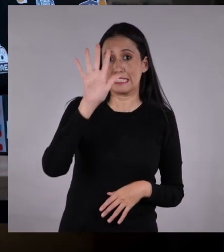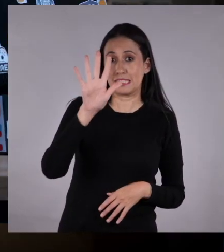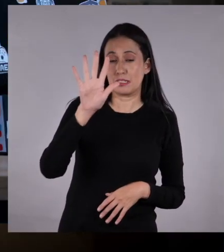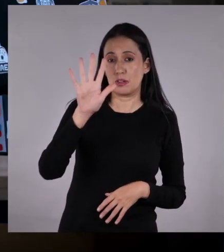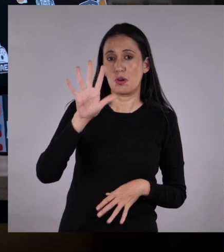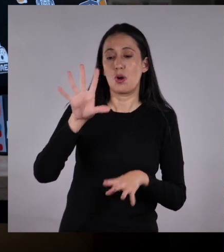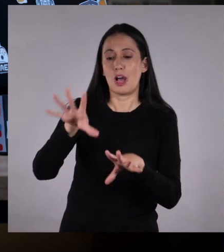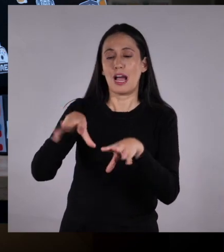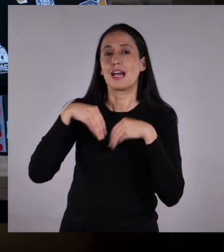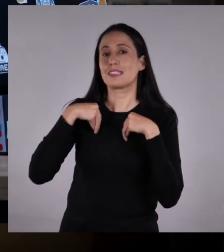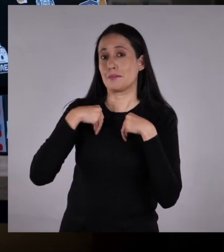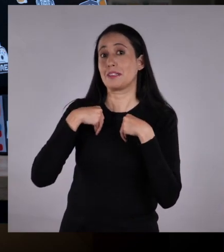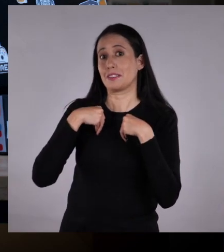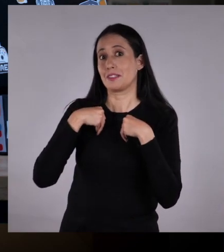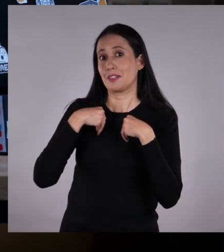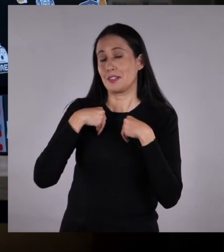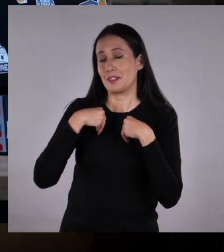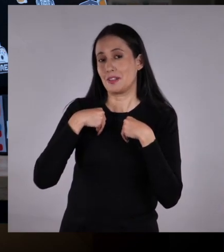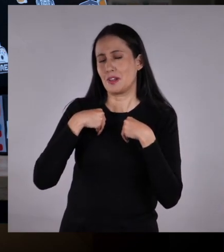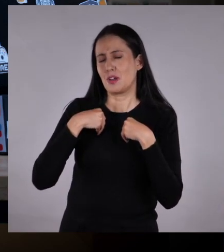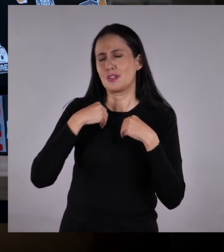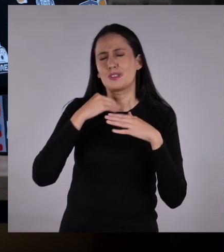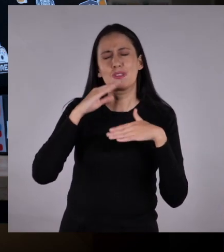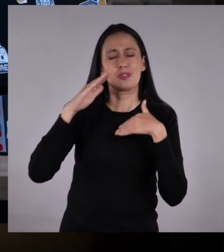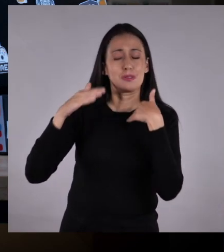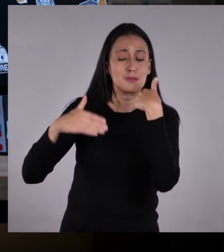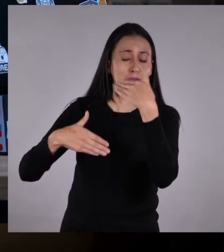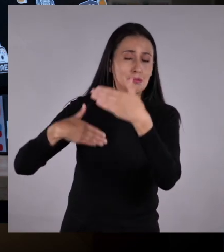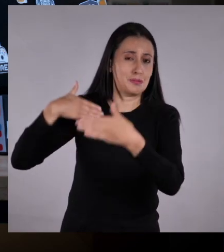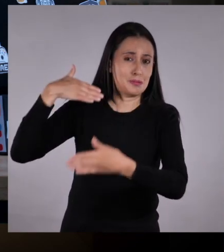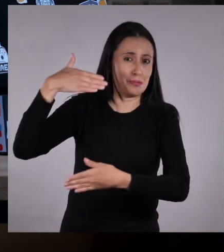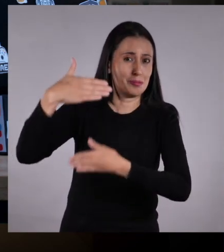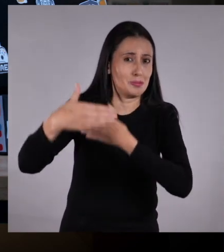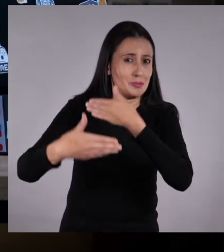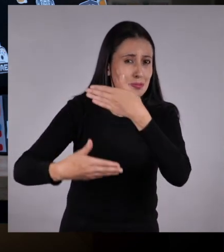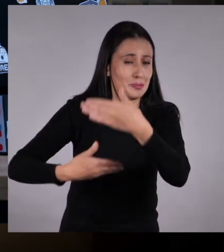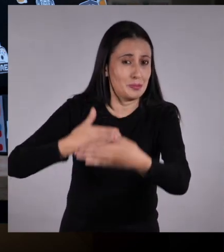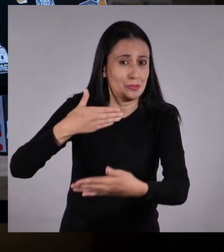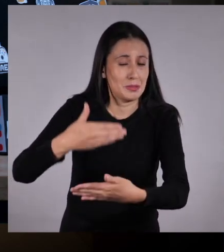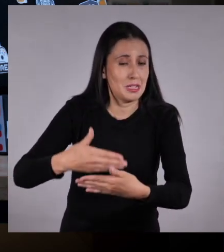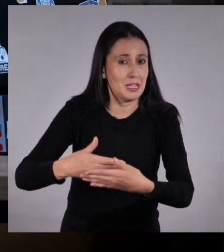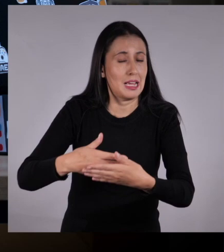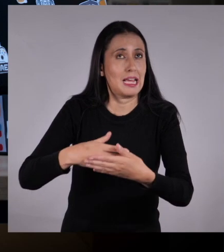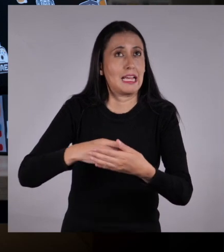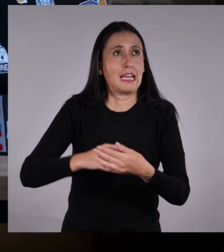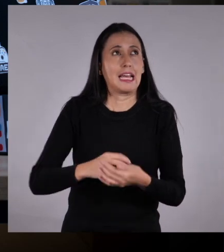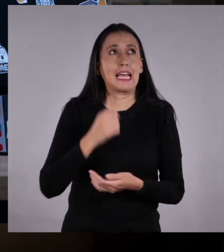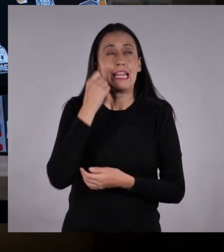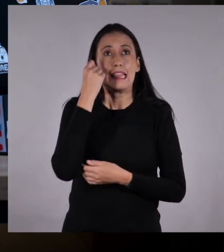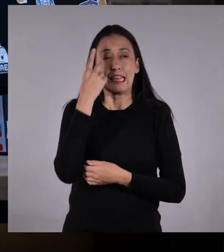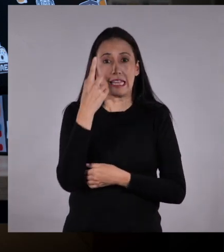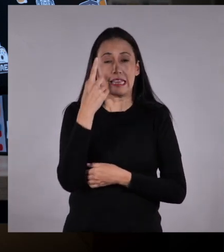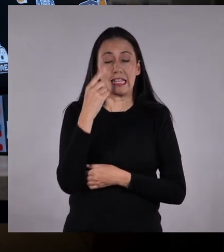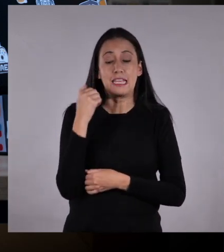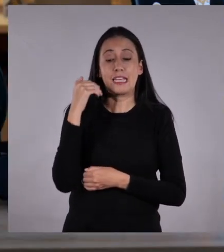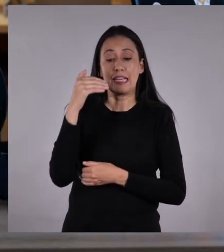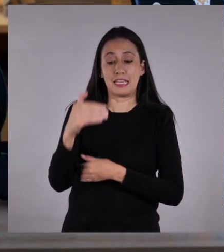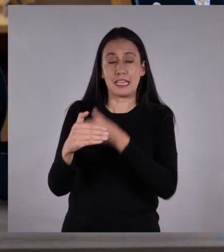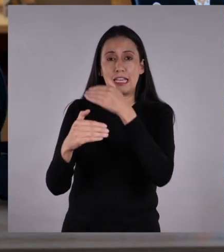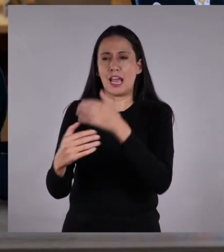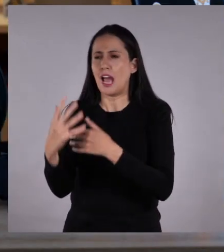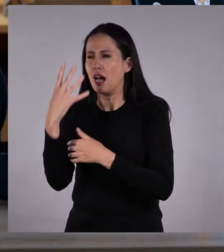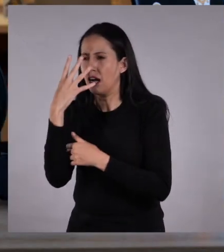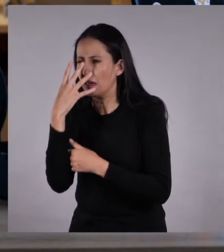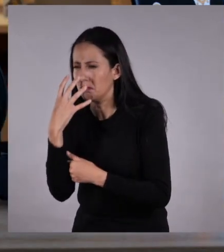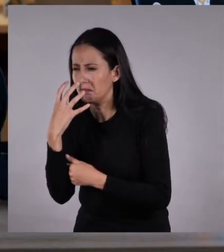Después de todo ese proceso, me di cuenta que cada una de las fases, hasta la de la ira o esa tristeza infinita,